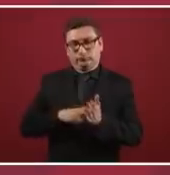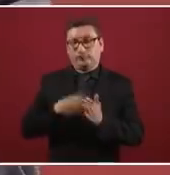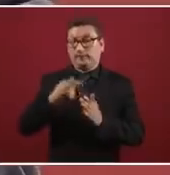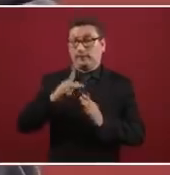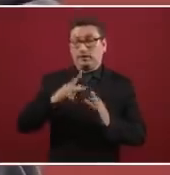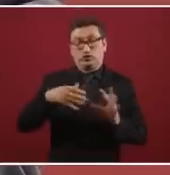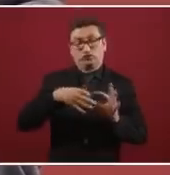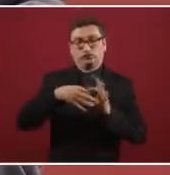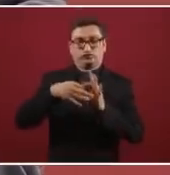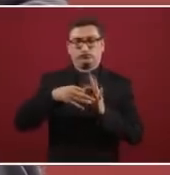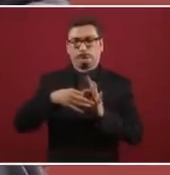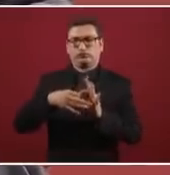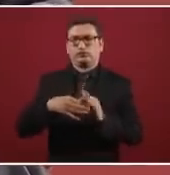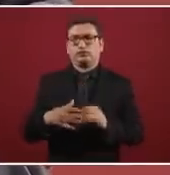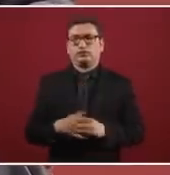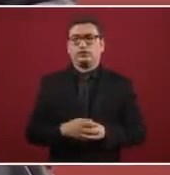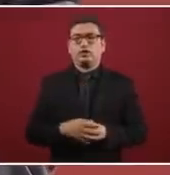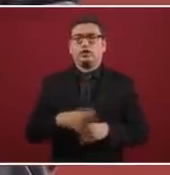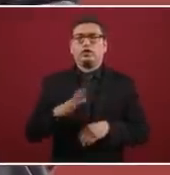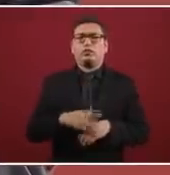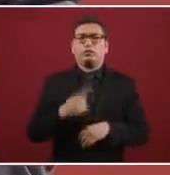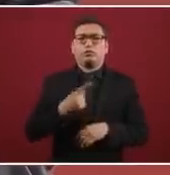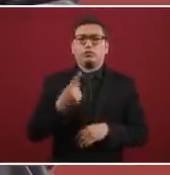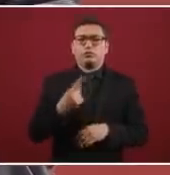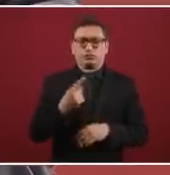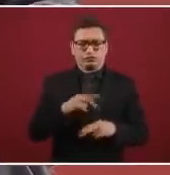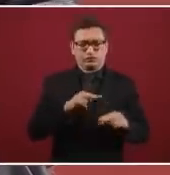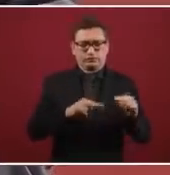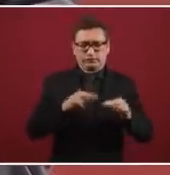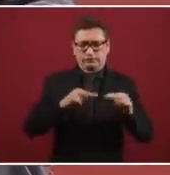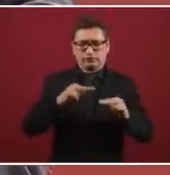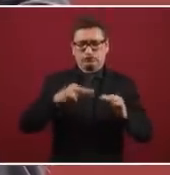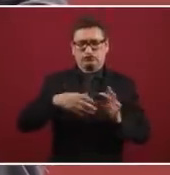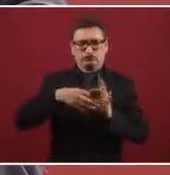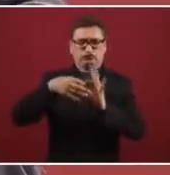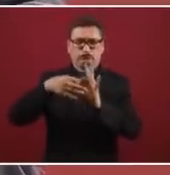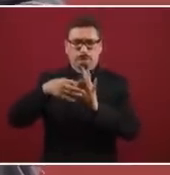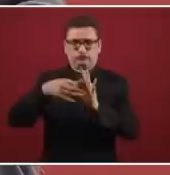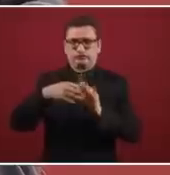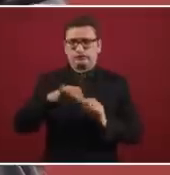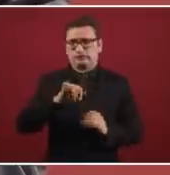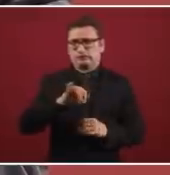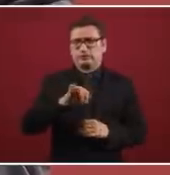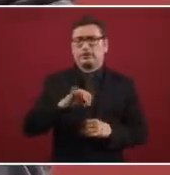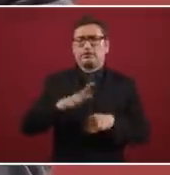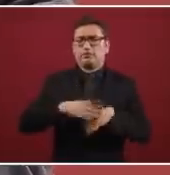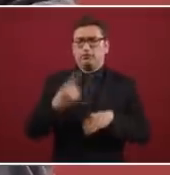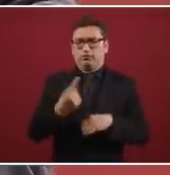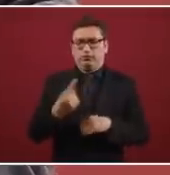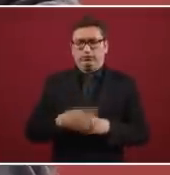¿Por qué si es un aumento de acuerdo a la inflación? Porque si no